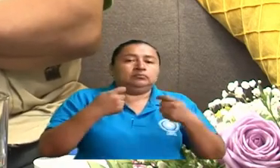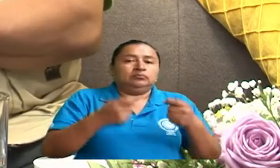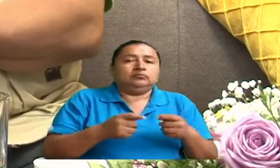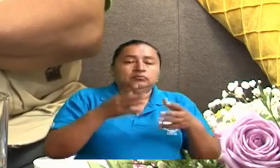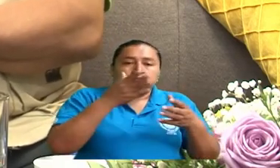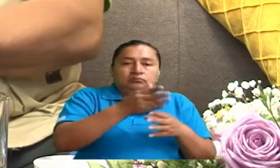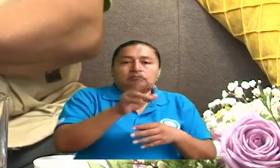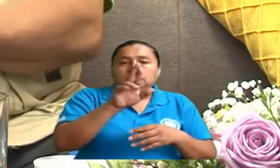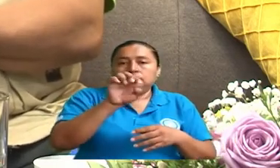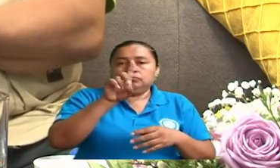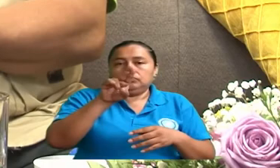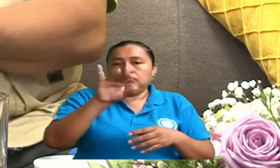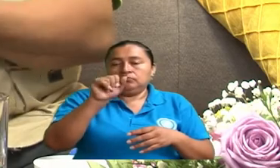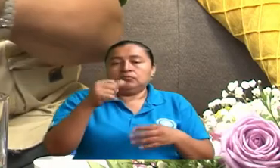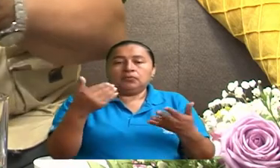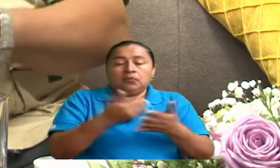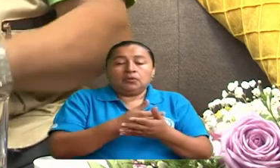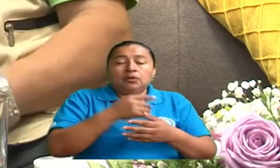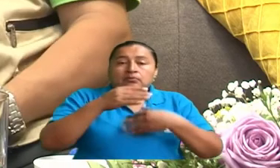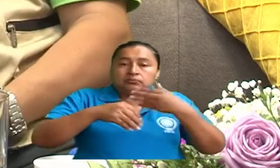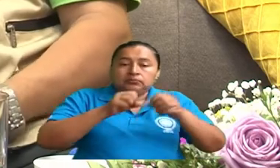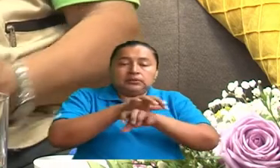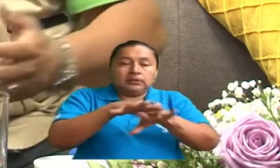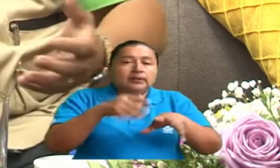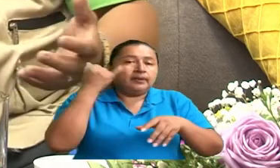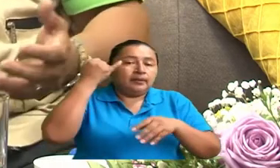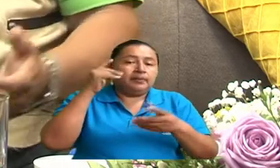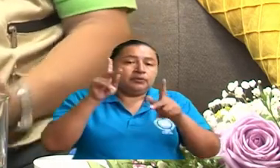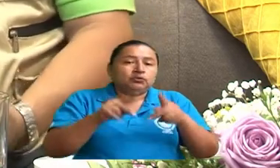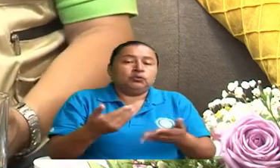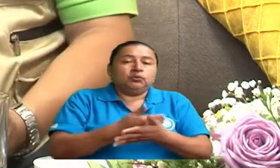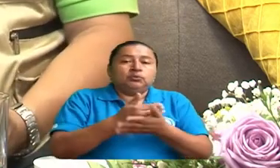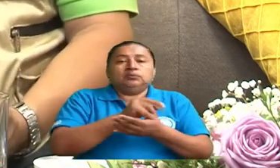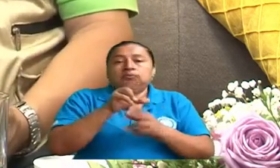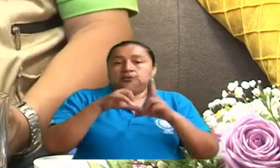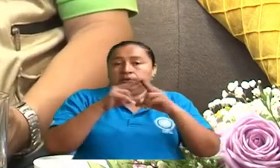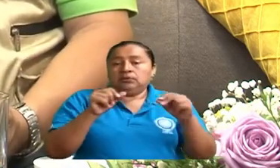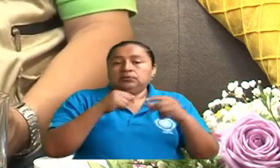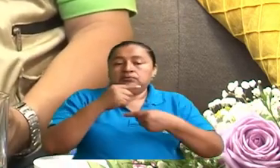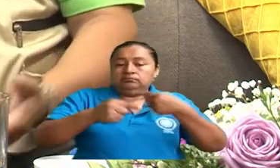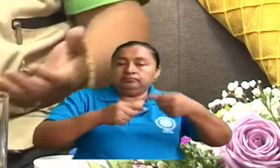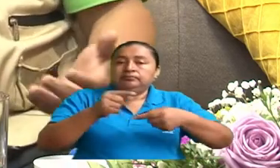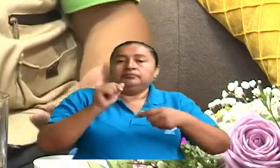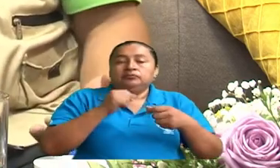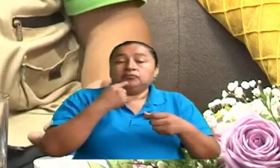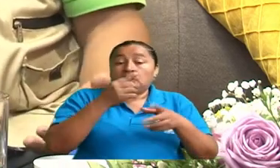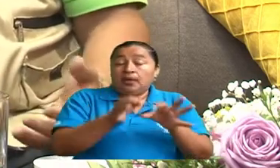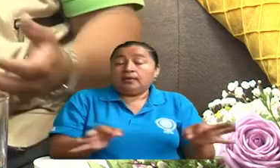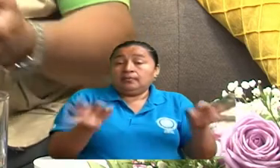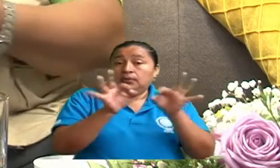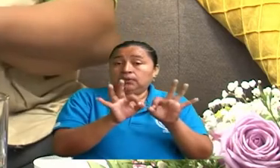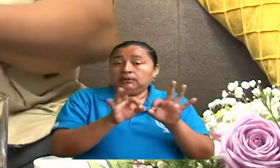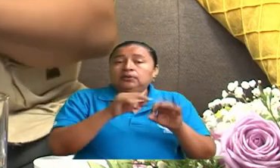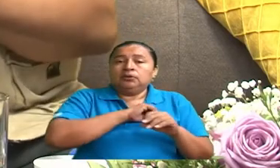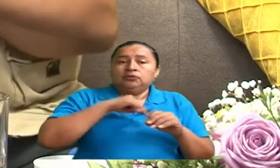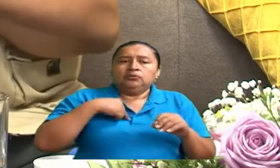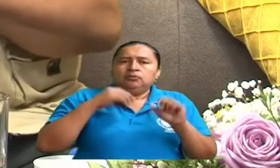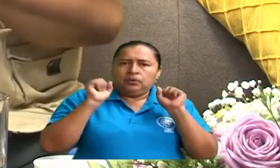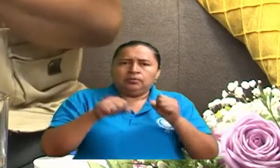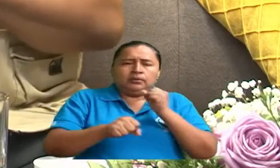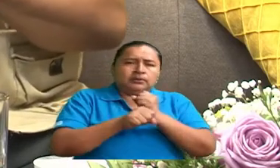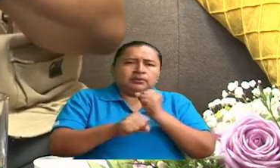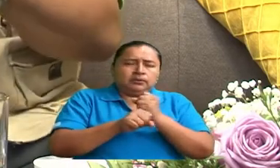través de la red de emprendedores nicaragüenses de reciclaje. Para nosotros es muy importante, ¿verdad? Como te decía, pues cómo podemos